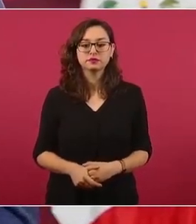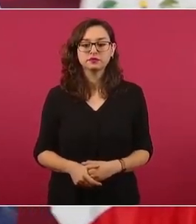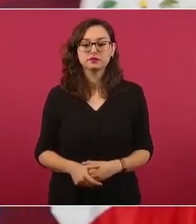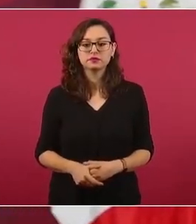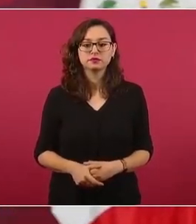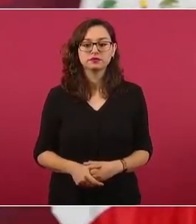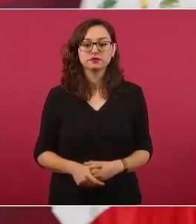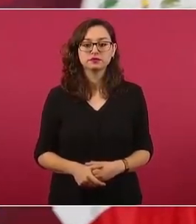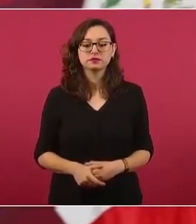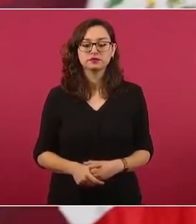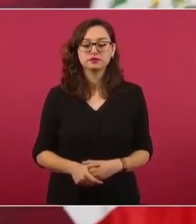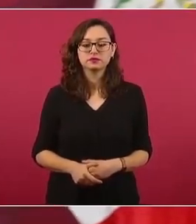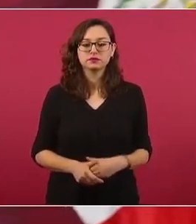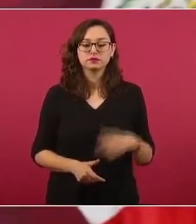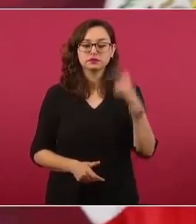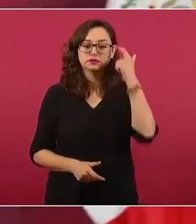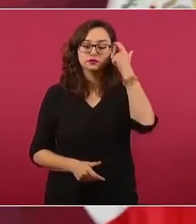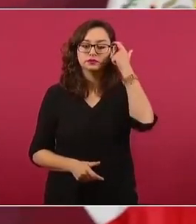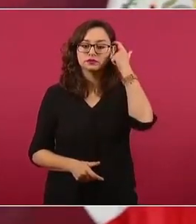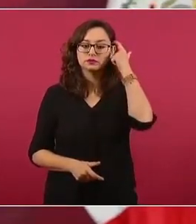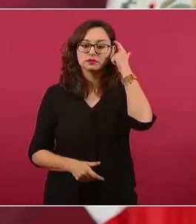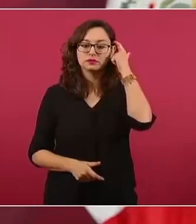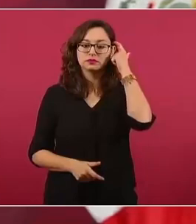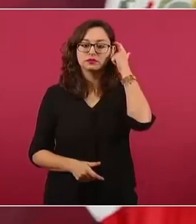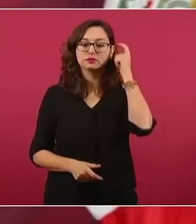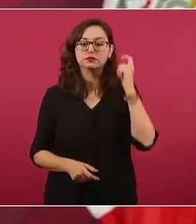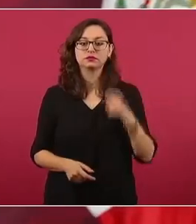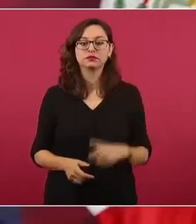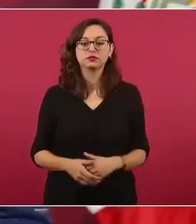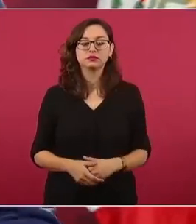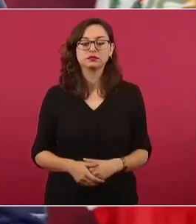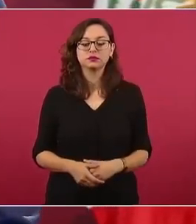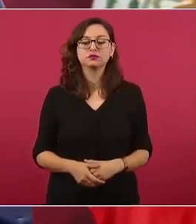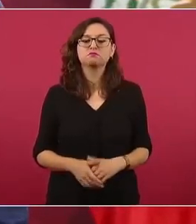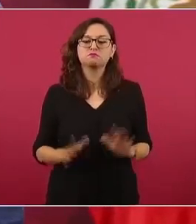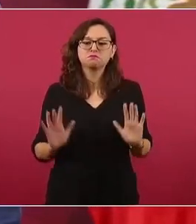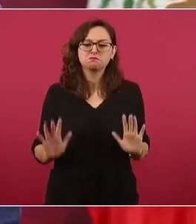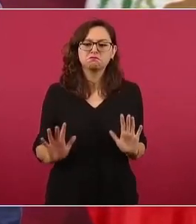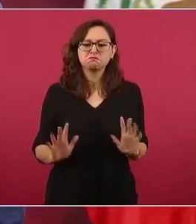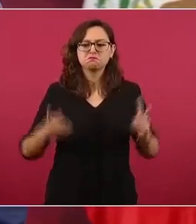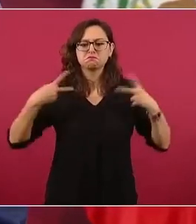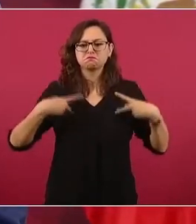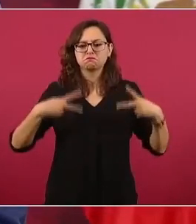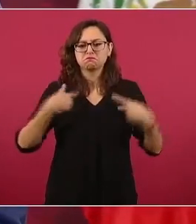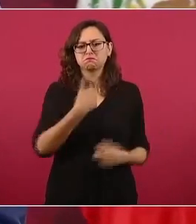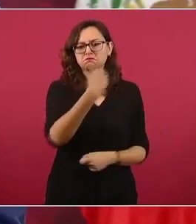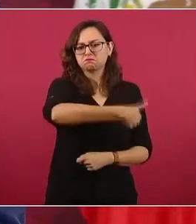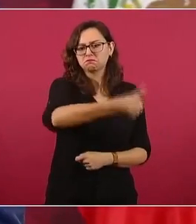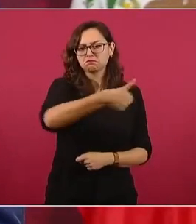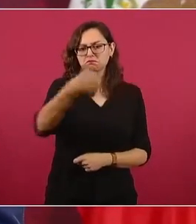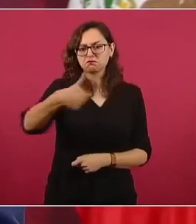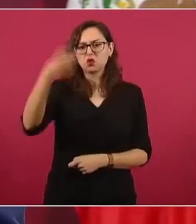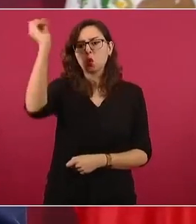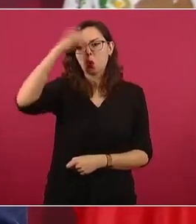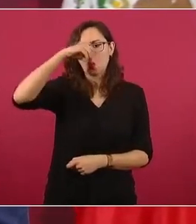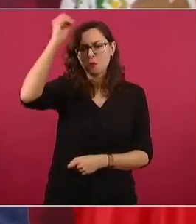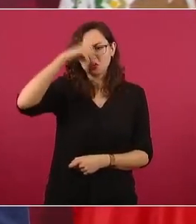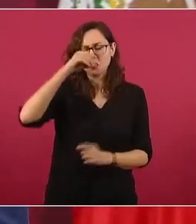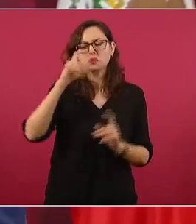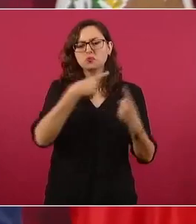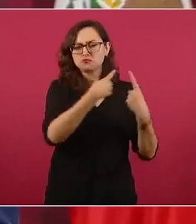Y cada quien tiene su manera de pensar.